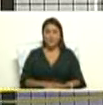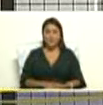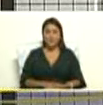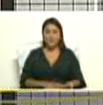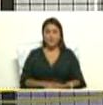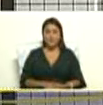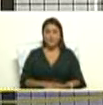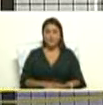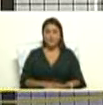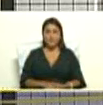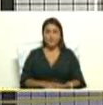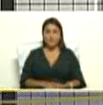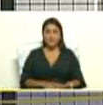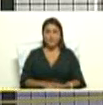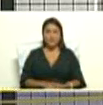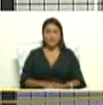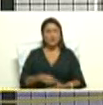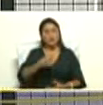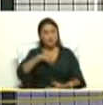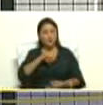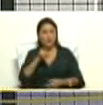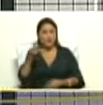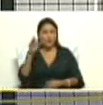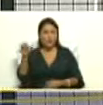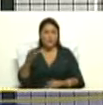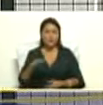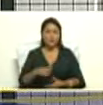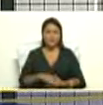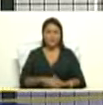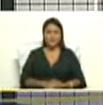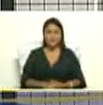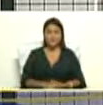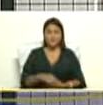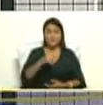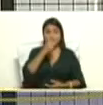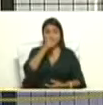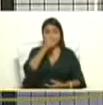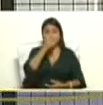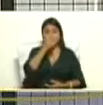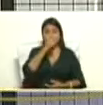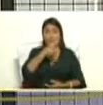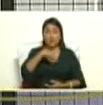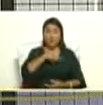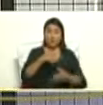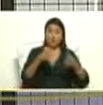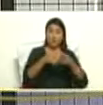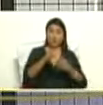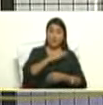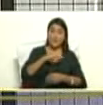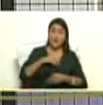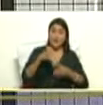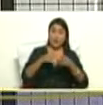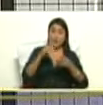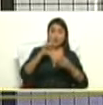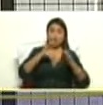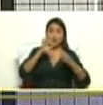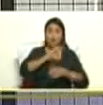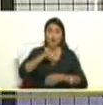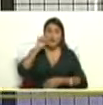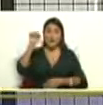de Alexis corredor Ahí estuvimos éramos militantes en la liga socialista Dios